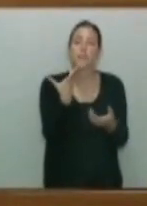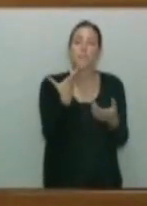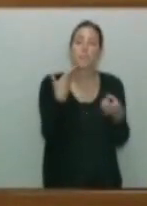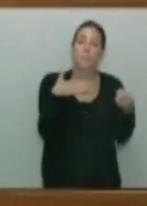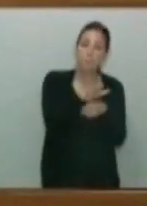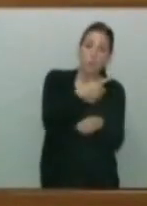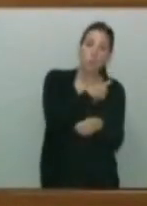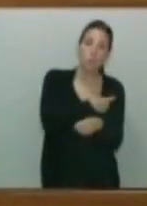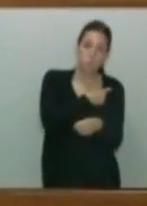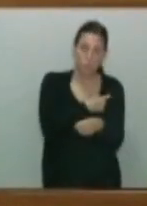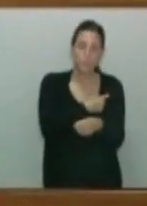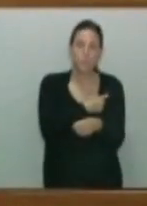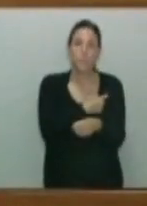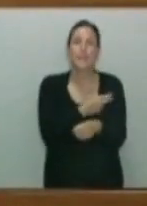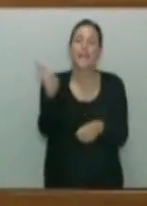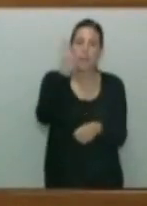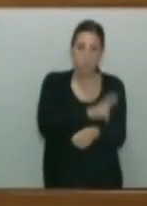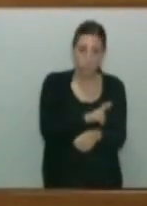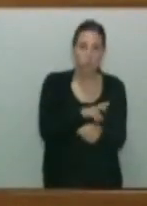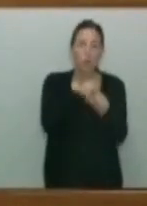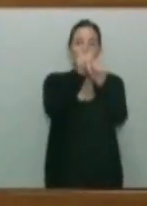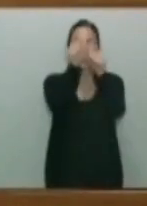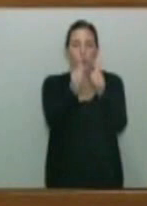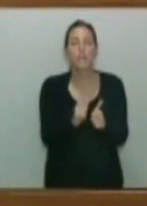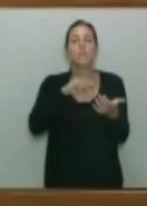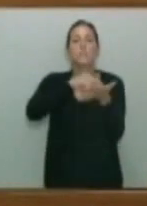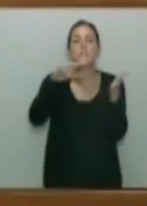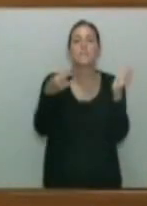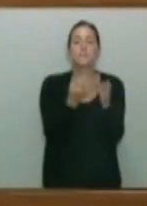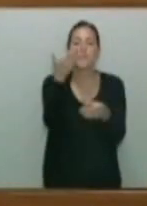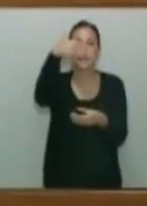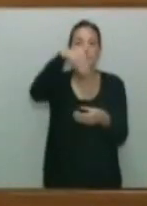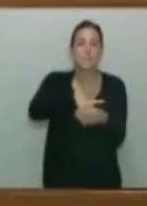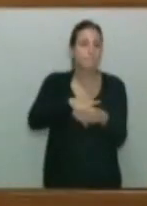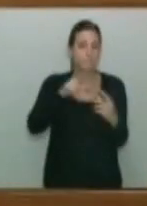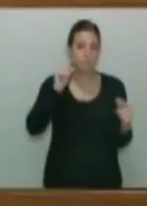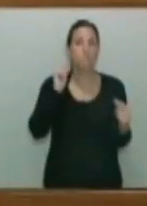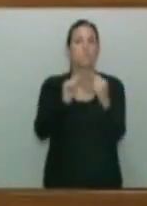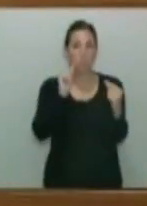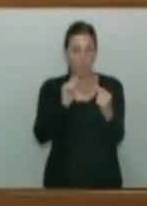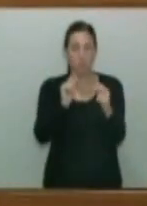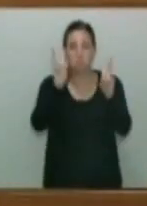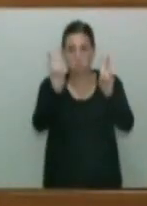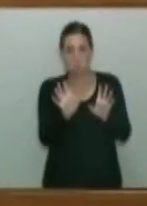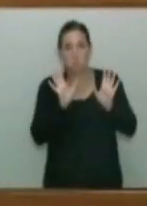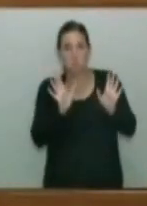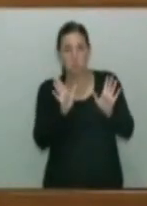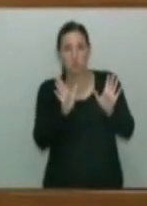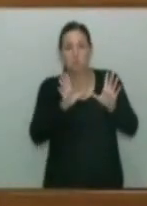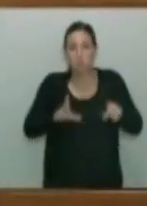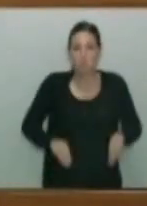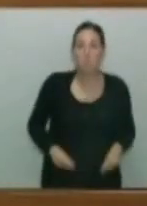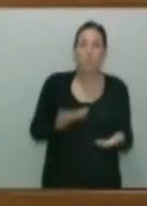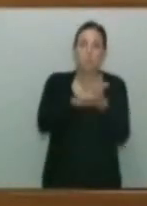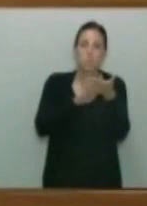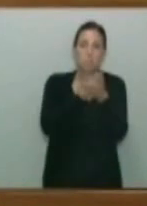de la comisión. Como reitero, los modelos, los sistemas electorales son negociables. Podemos hablarlos y discutirlos. Los principios